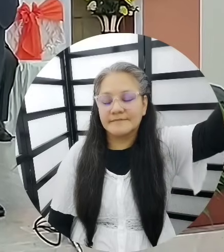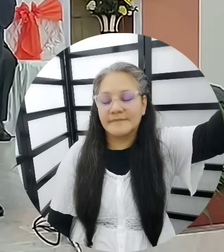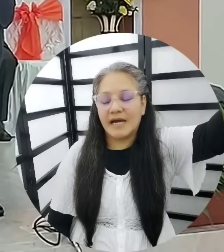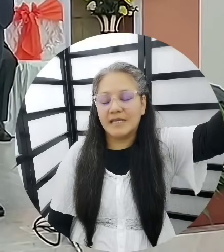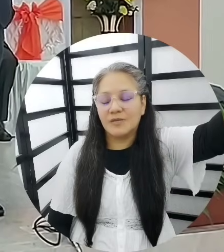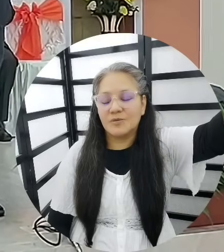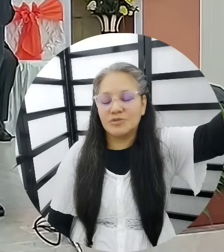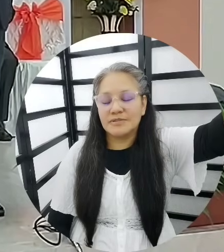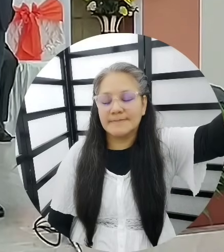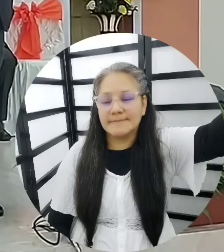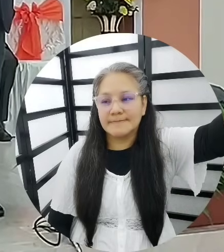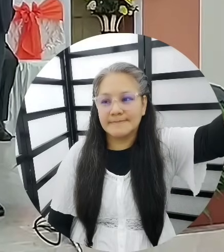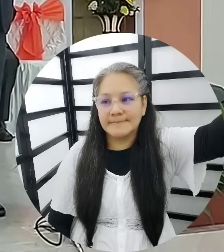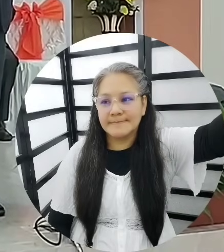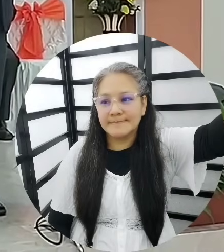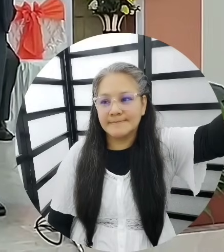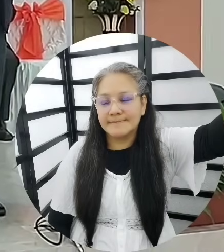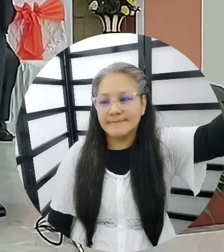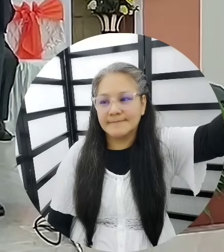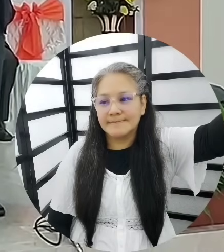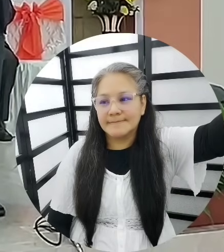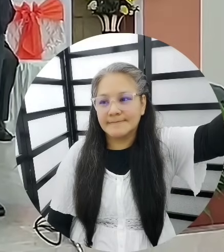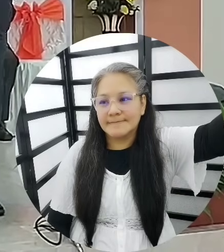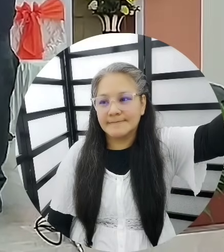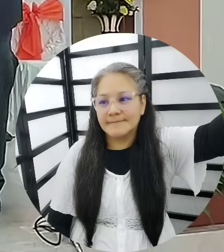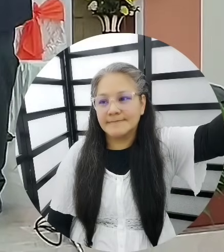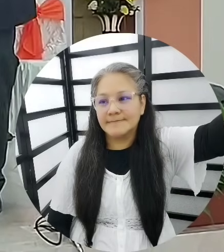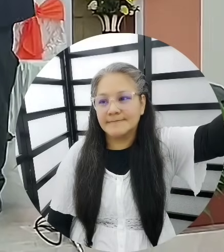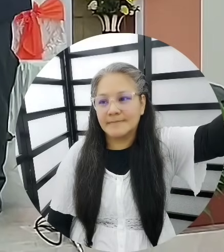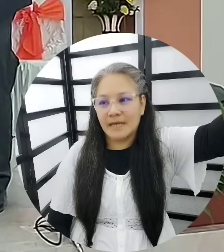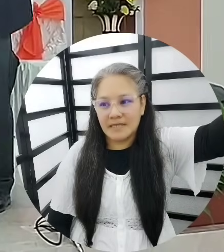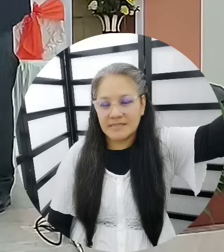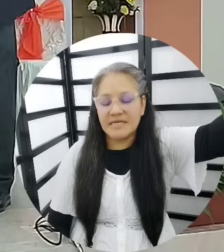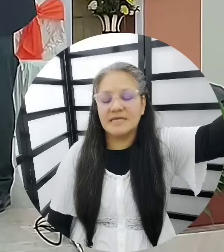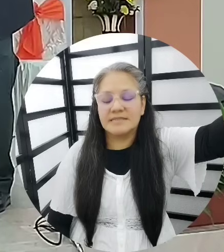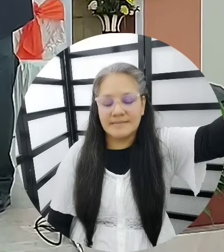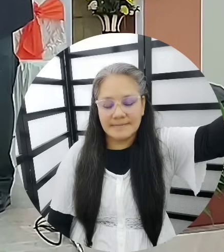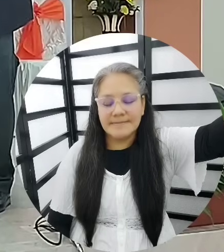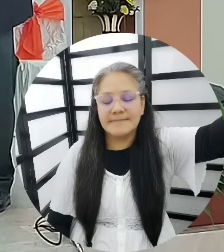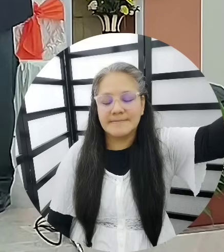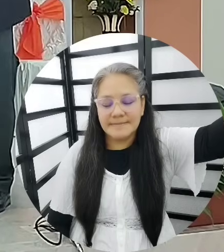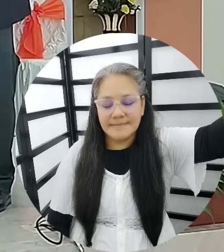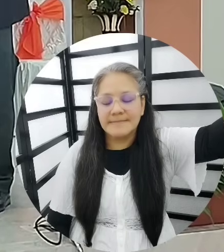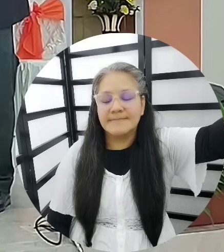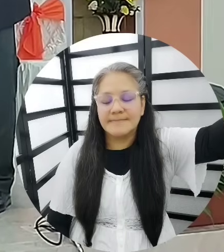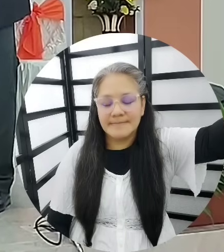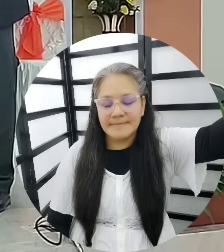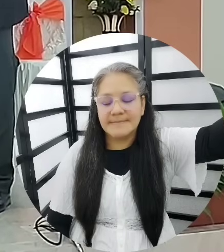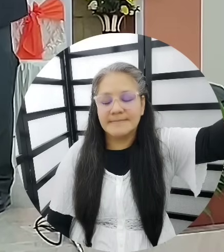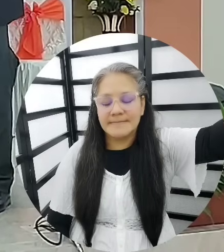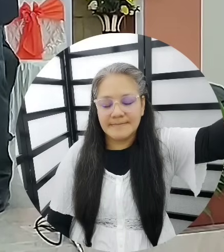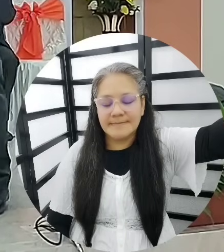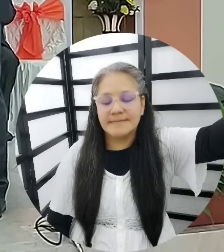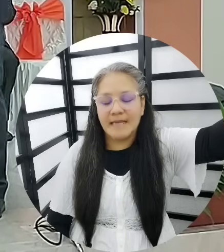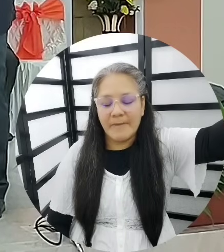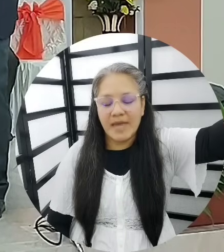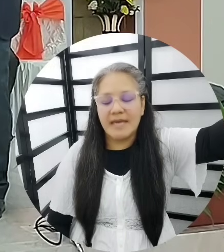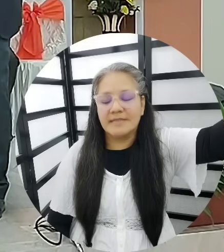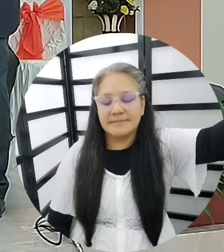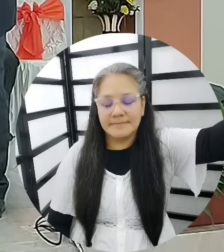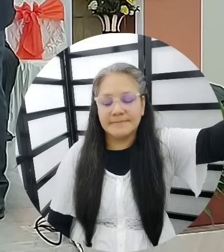¡oh, gloria a Dios! ¿Cómo podríamos armonizar con Dios que no lo vemos? Por eso tenemos